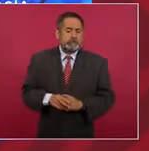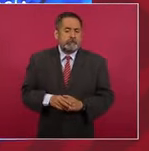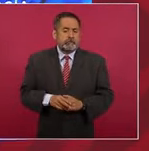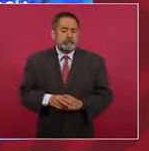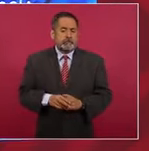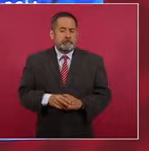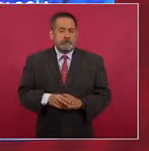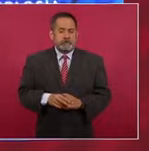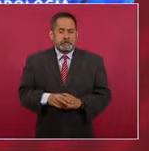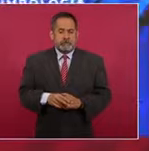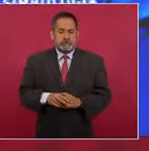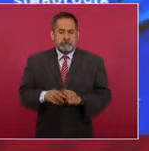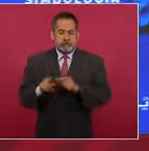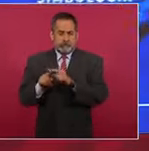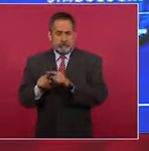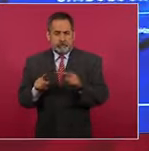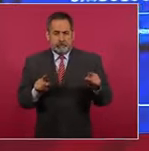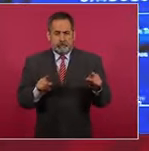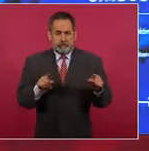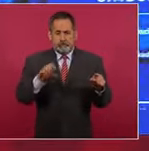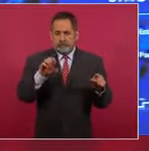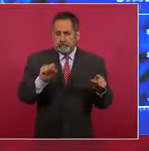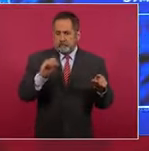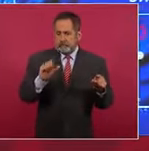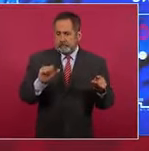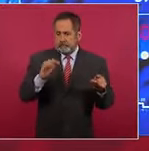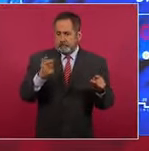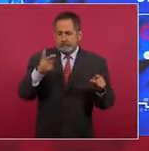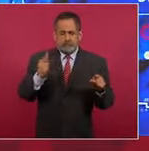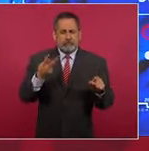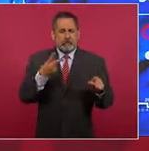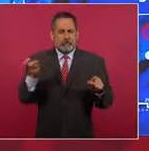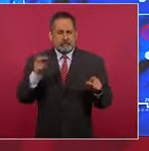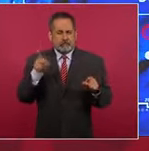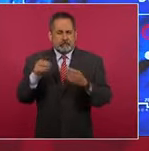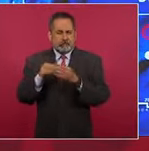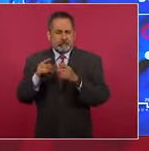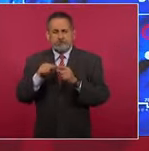Y este, a Escárcega de nuevo, 200.